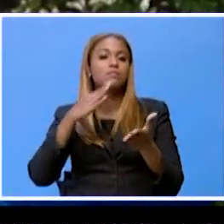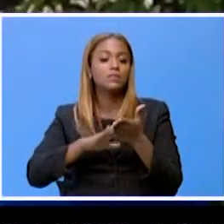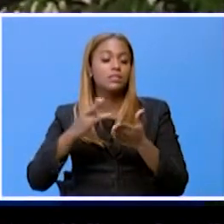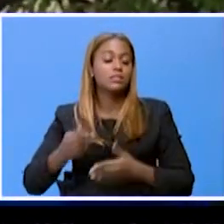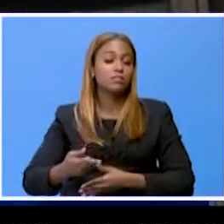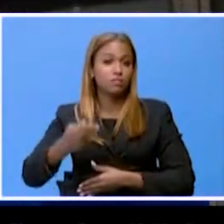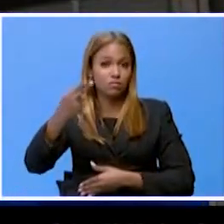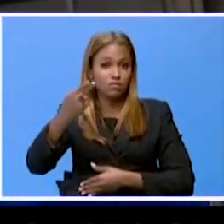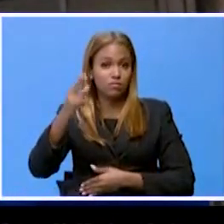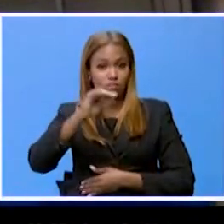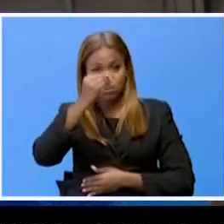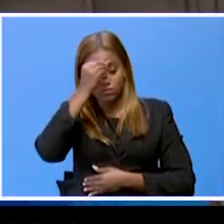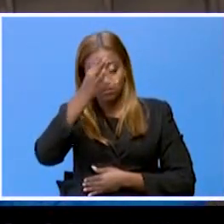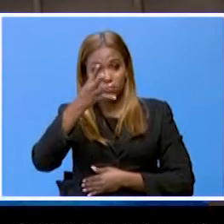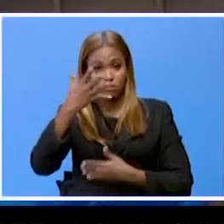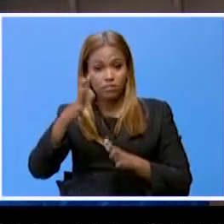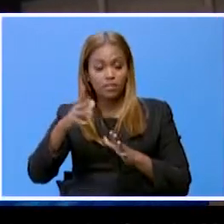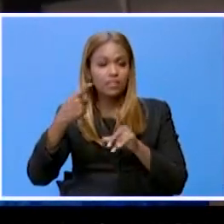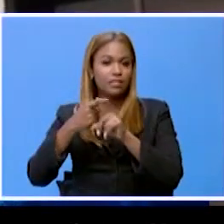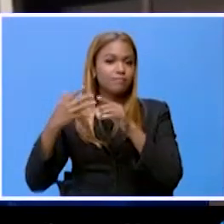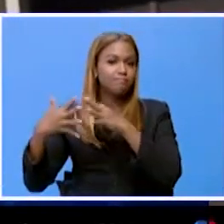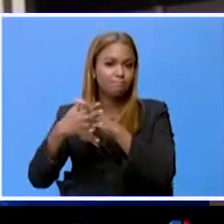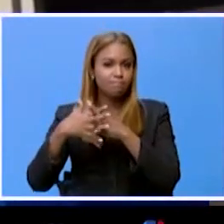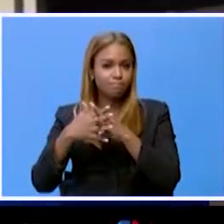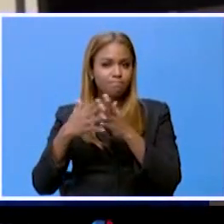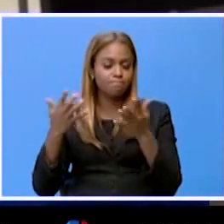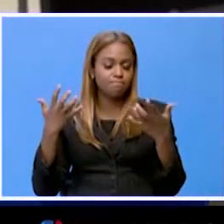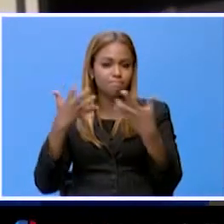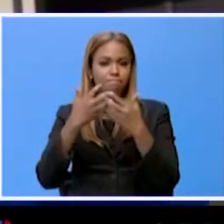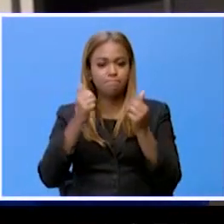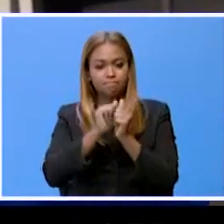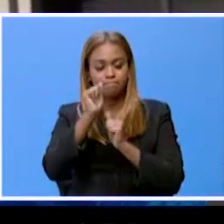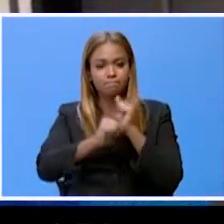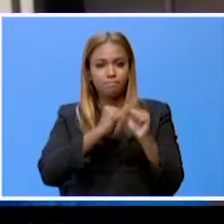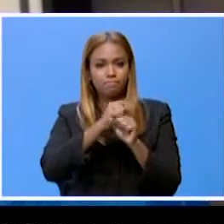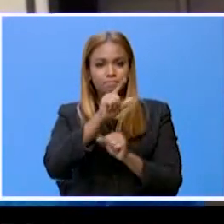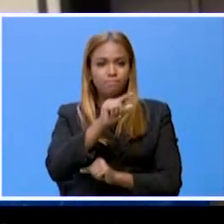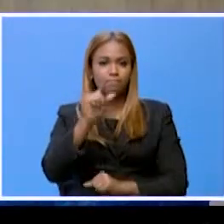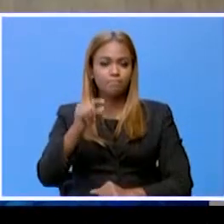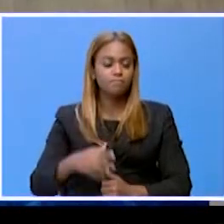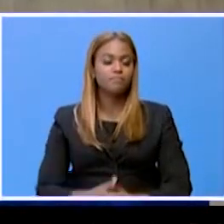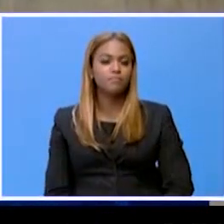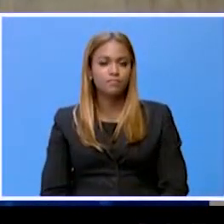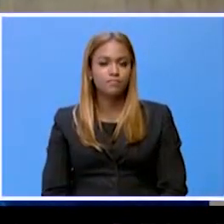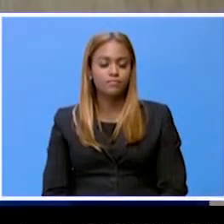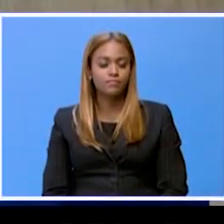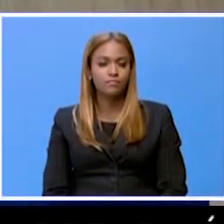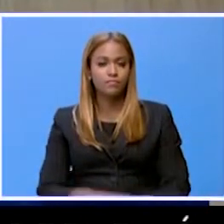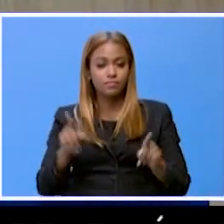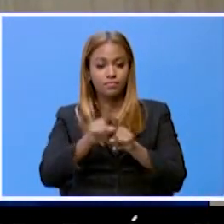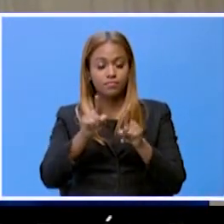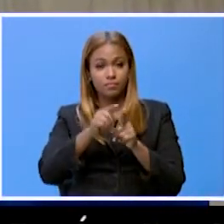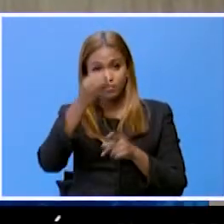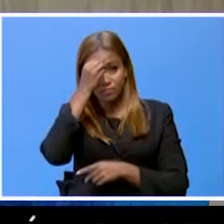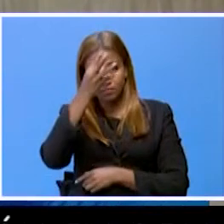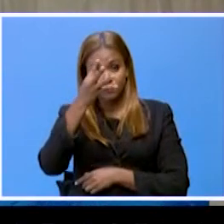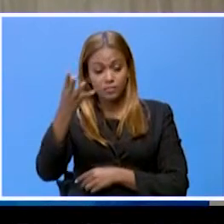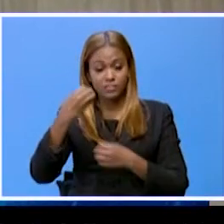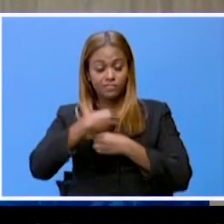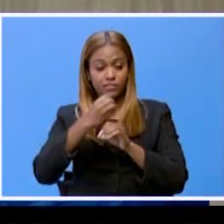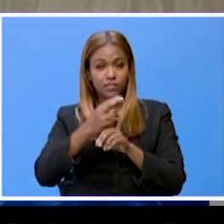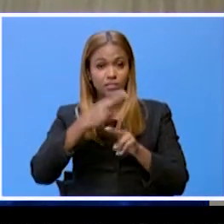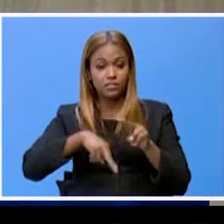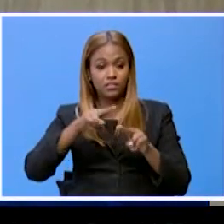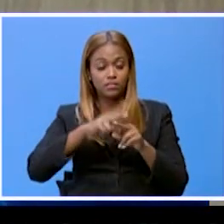alto nivel, indica el informe estadounidense correspondiente al año 2020. Además, se detalló que la Oficina Nacional